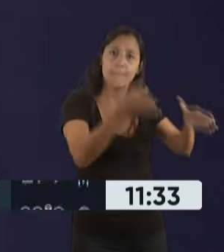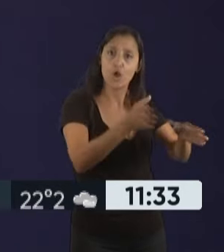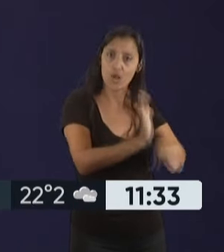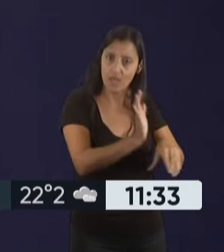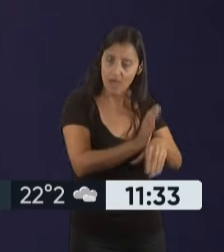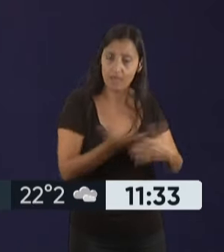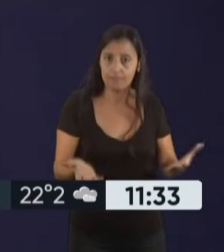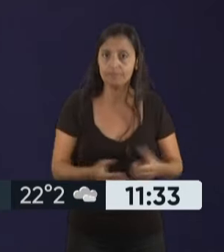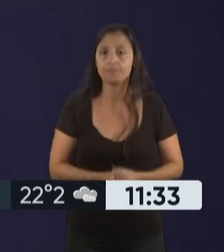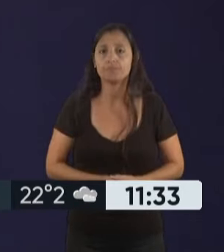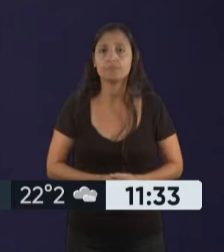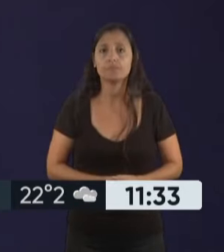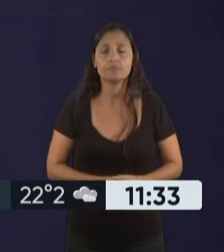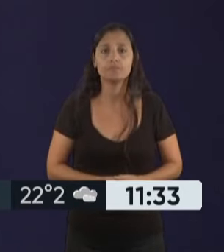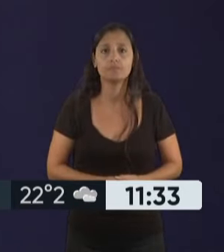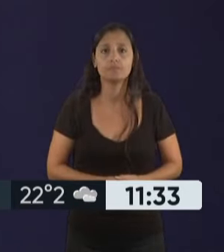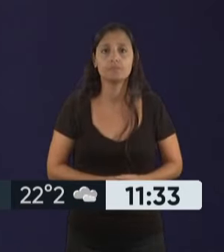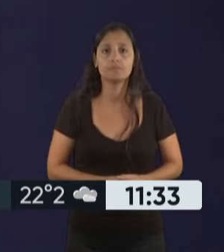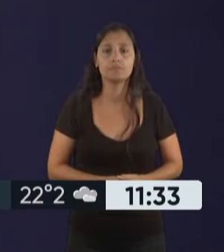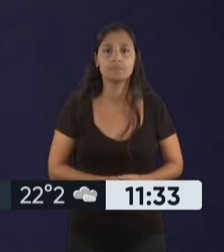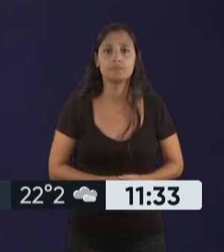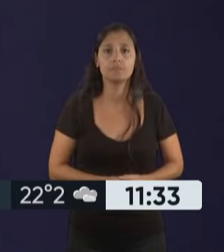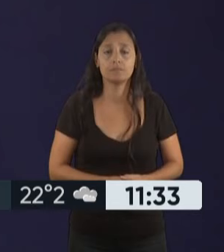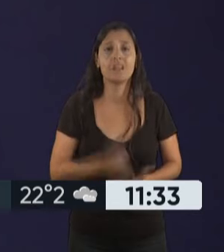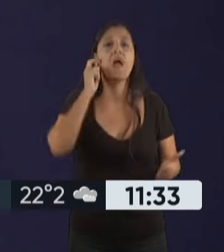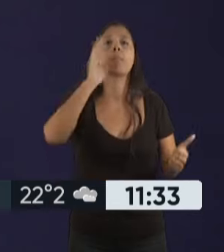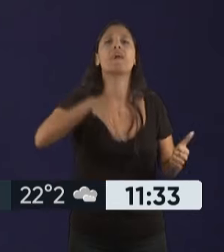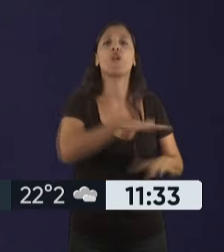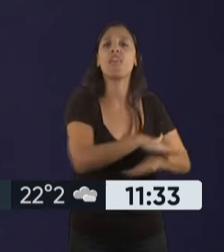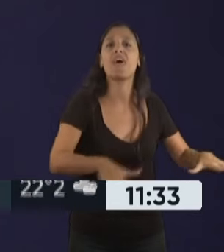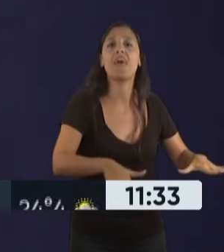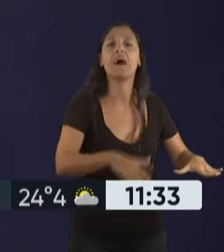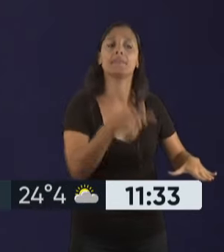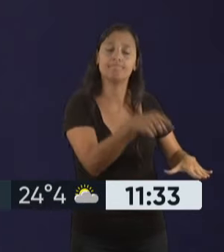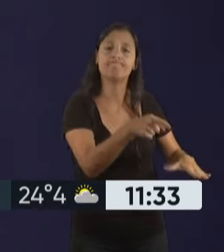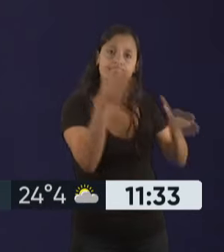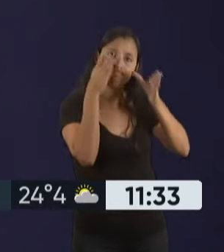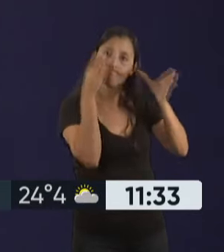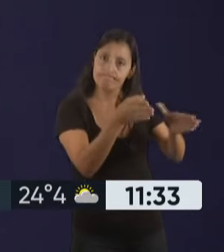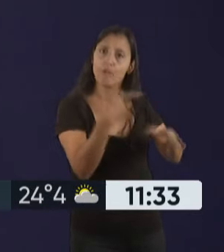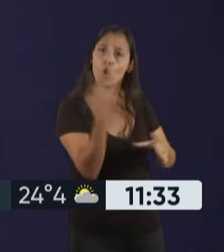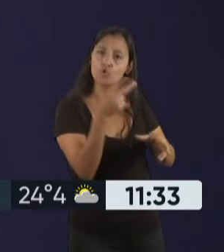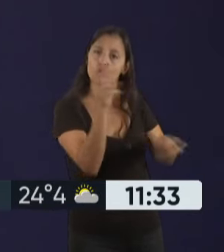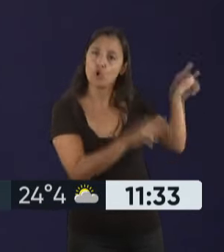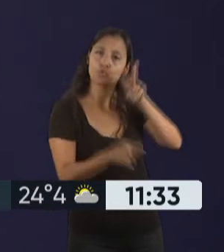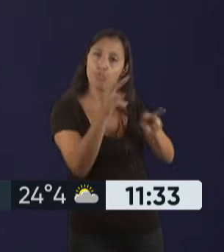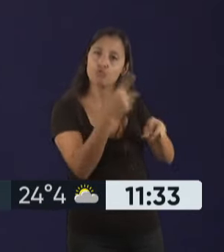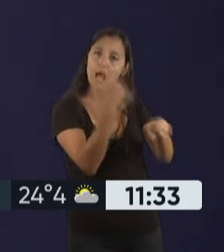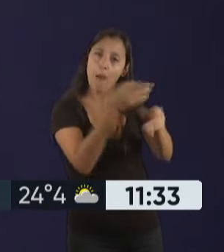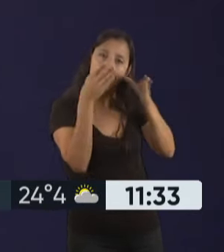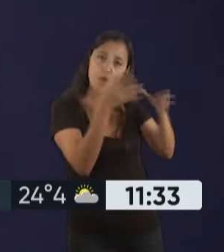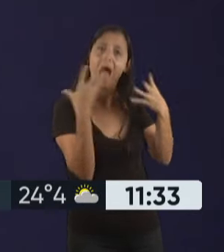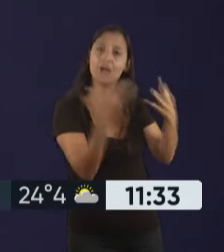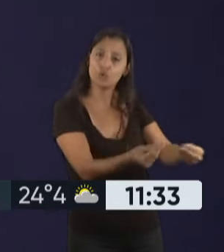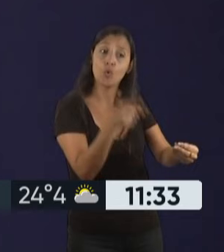de aquellos que tienen La minoría que son menores de edad Ese es el grupo para nosotros más vulnerable y